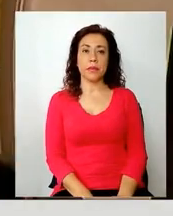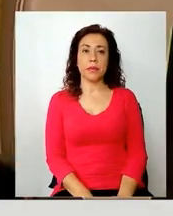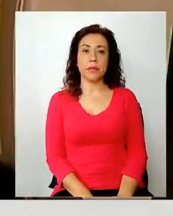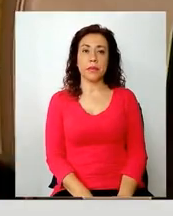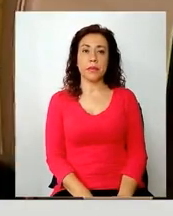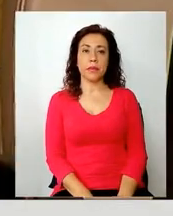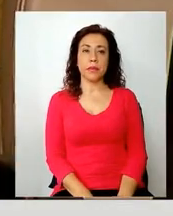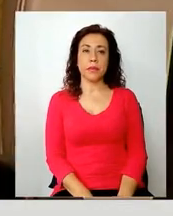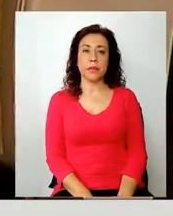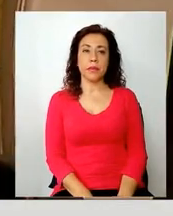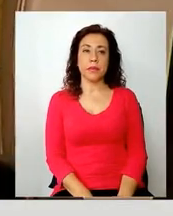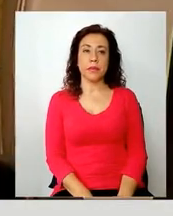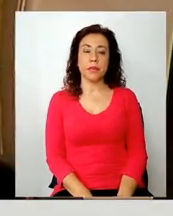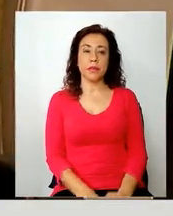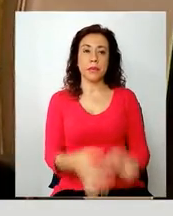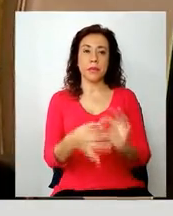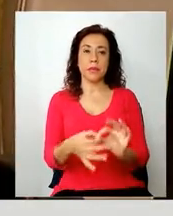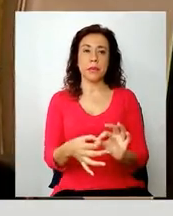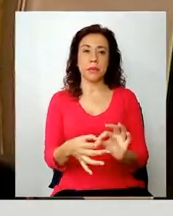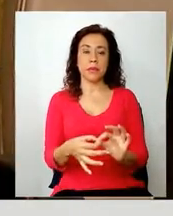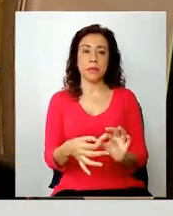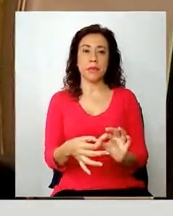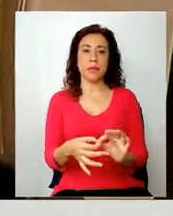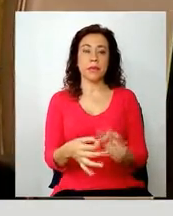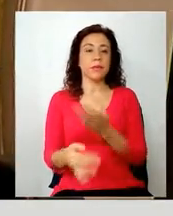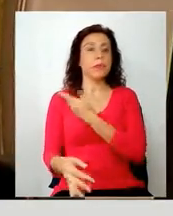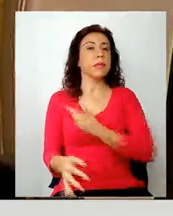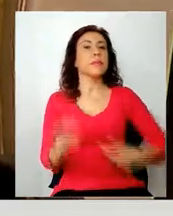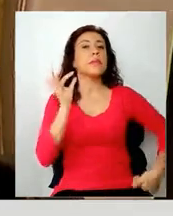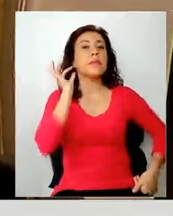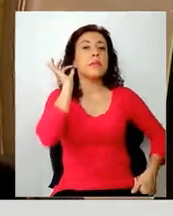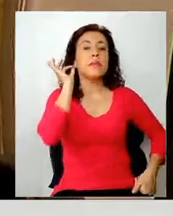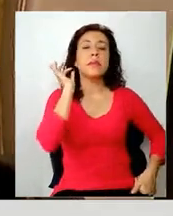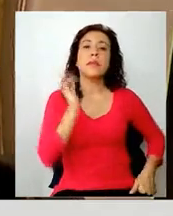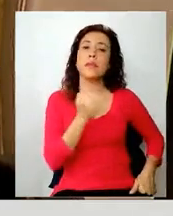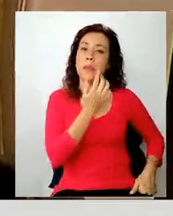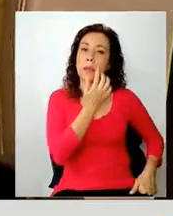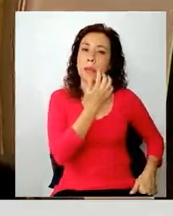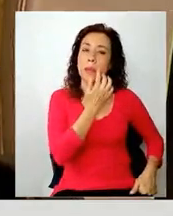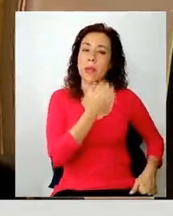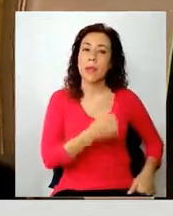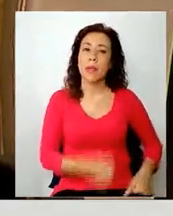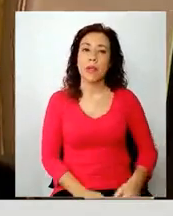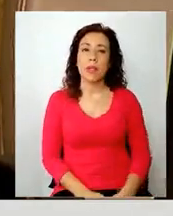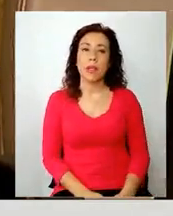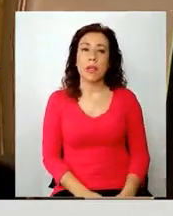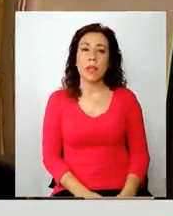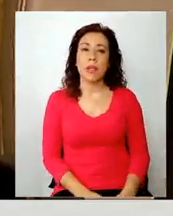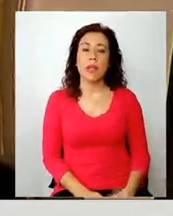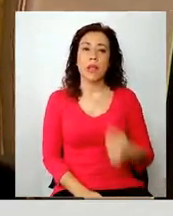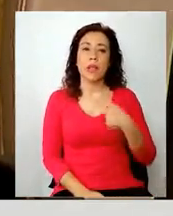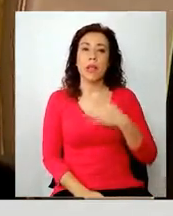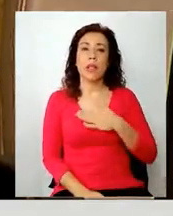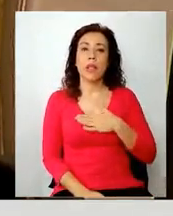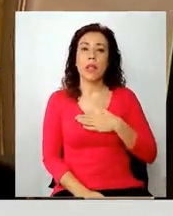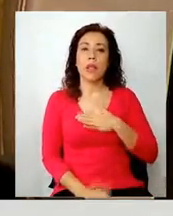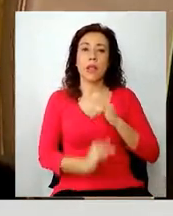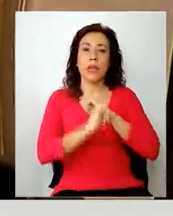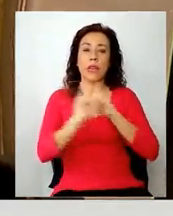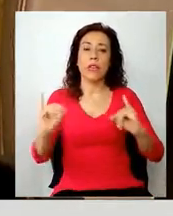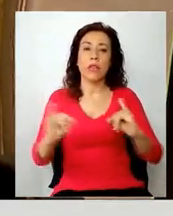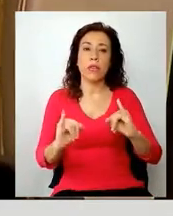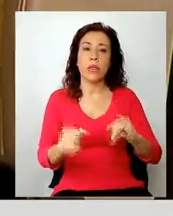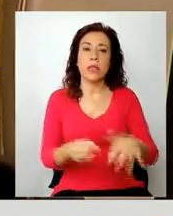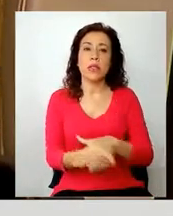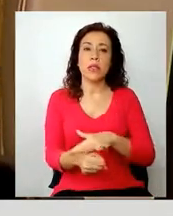Muchas gracias presidenta estimada quiero dar cuenta una situación que estamos